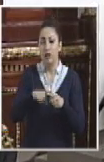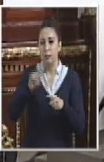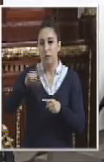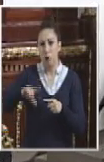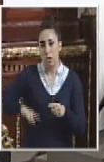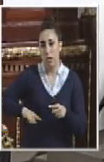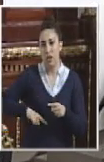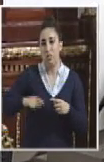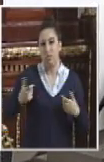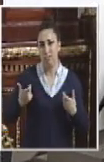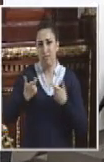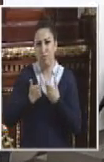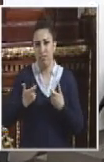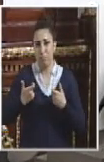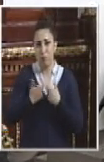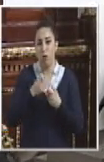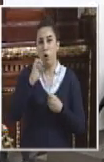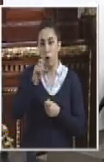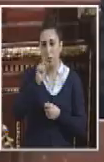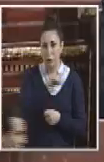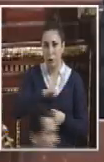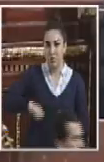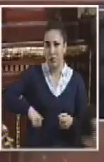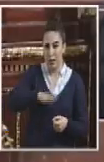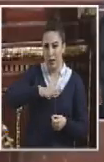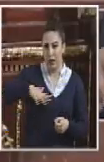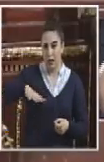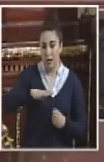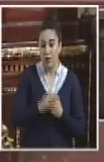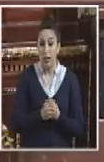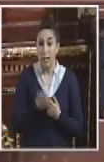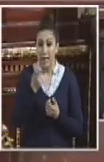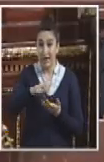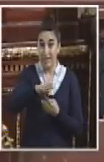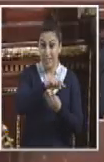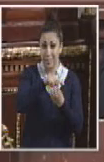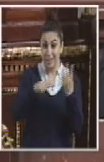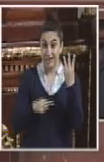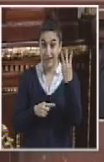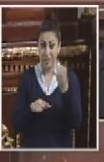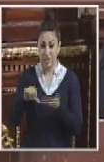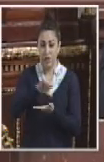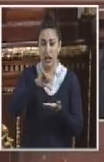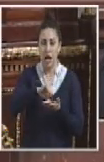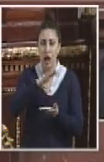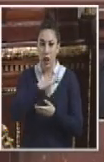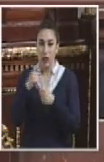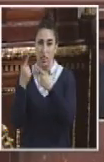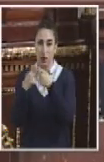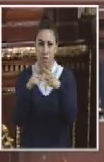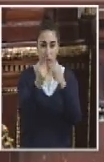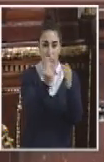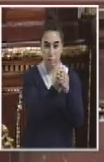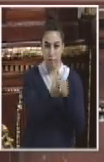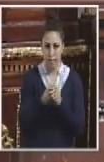de la ciudad o de las alcaldías. Los centros deberán cumplir con diversos requisitos para